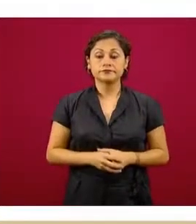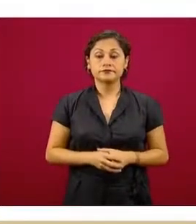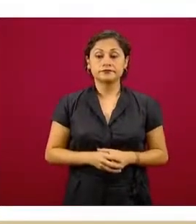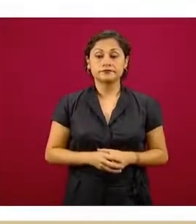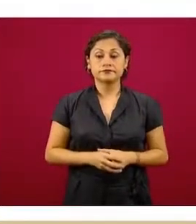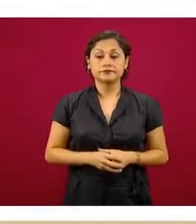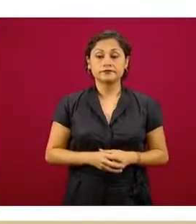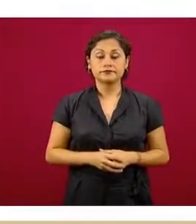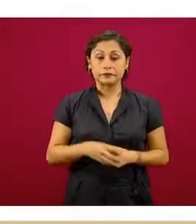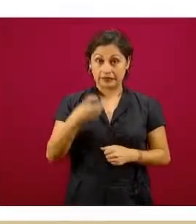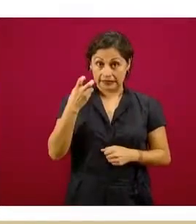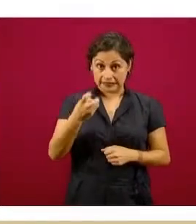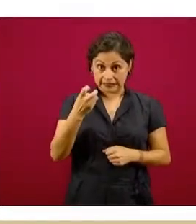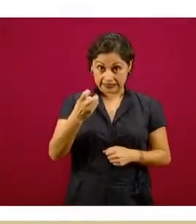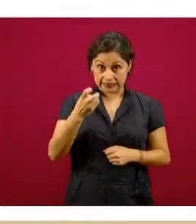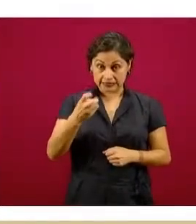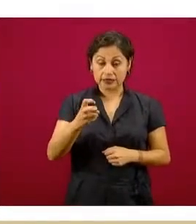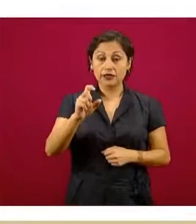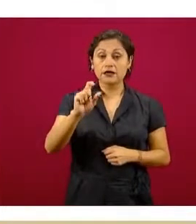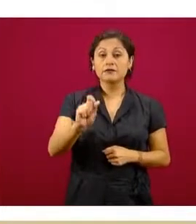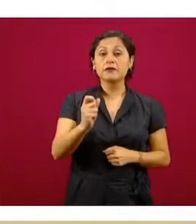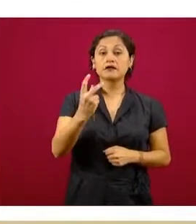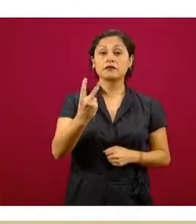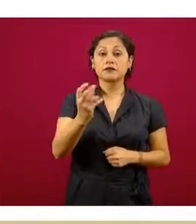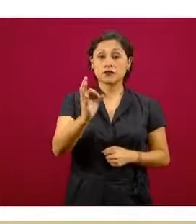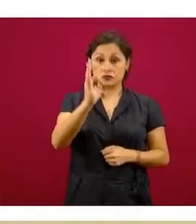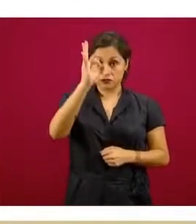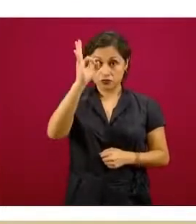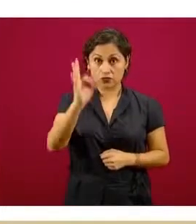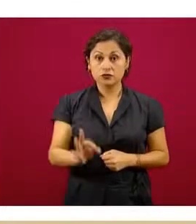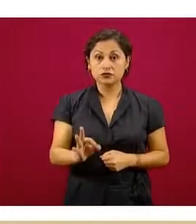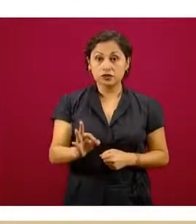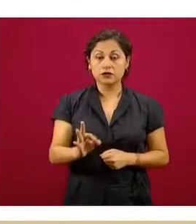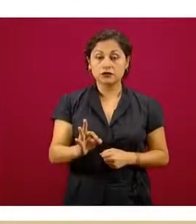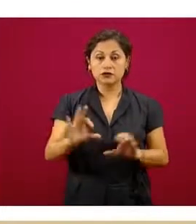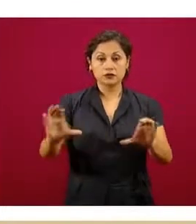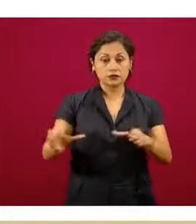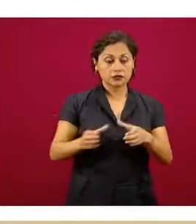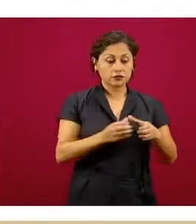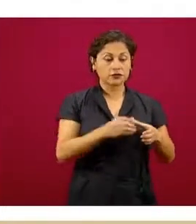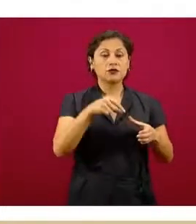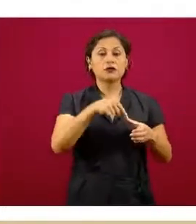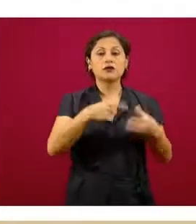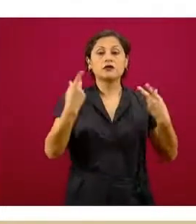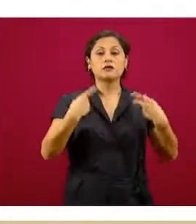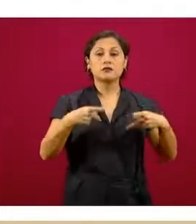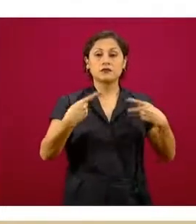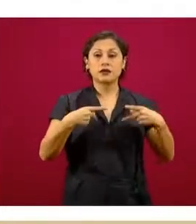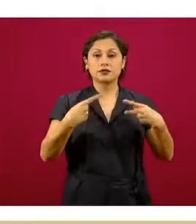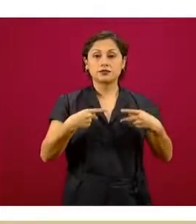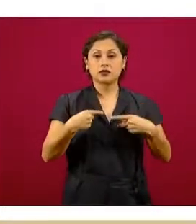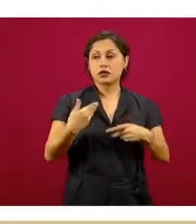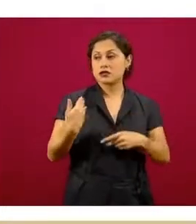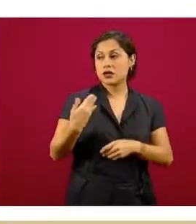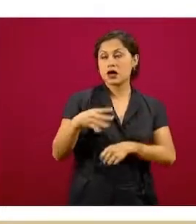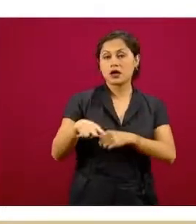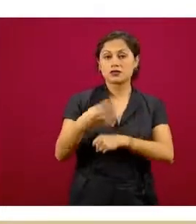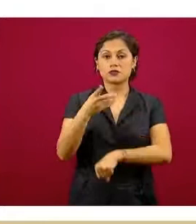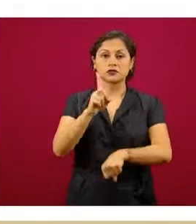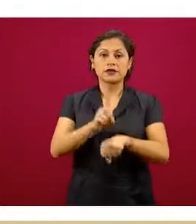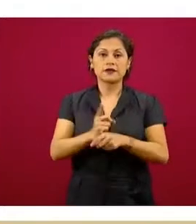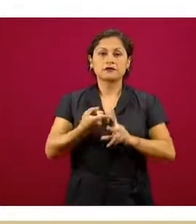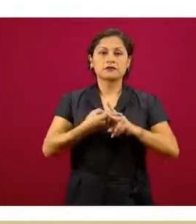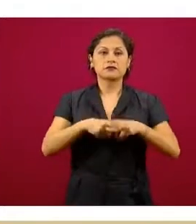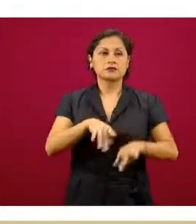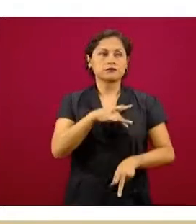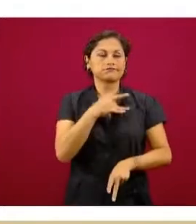y de este total el 22% son las personas que han iniciado con signos y síntomas en los últimos 14 días, por lo tanto son los